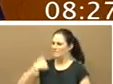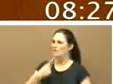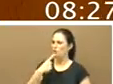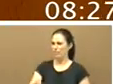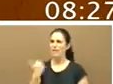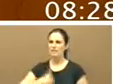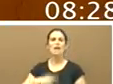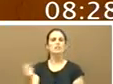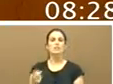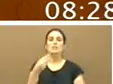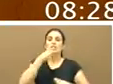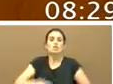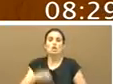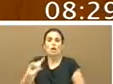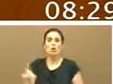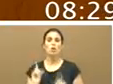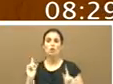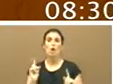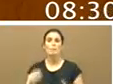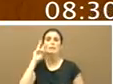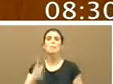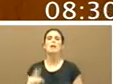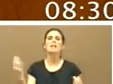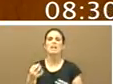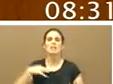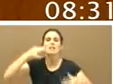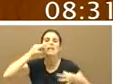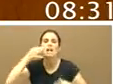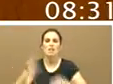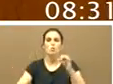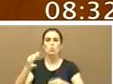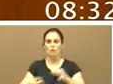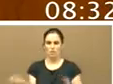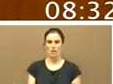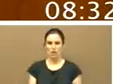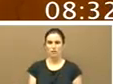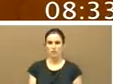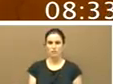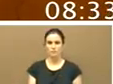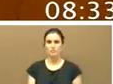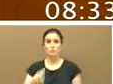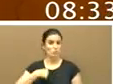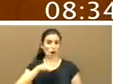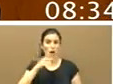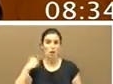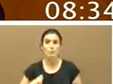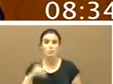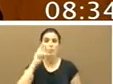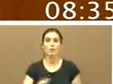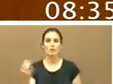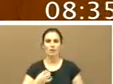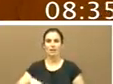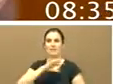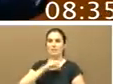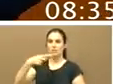no es cuestión de historia, es cuestión de realidad jurídica. Y yo ahora mismo puedo ver a la señora